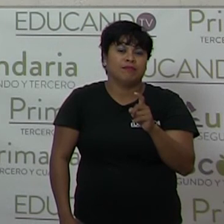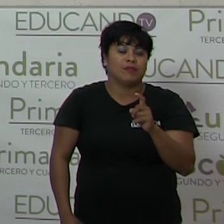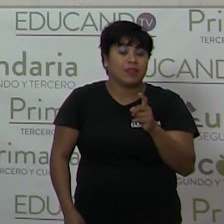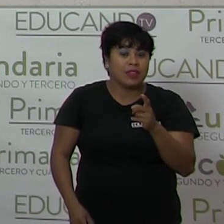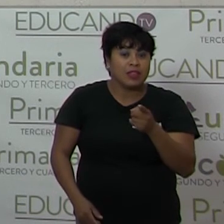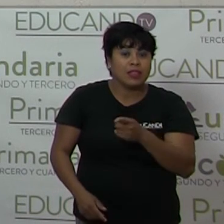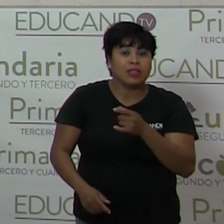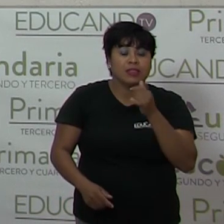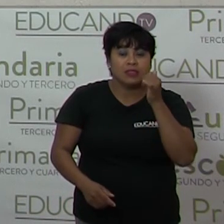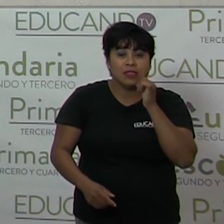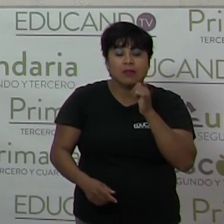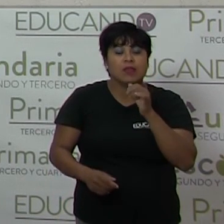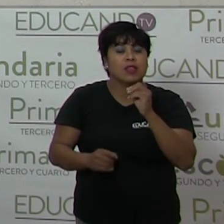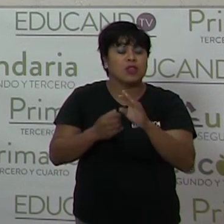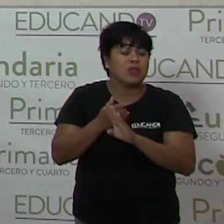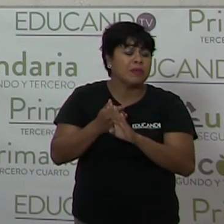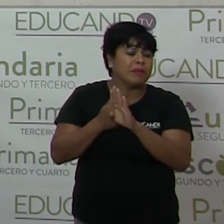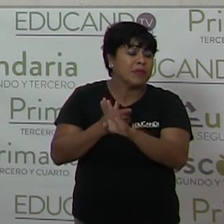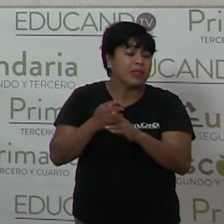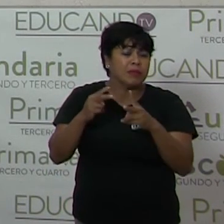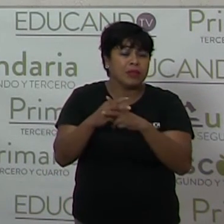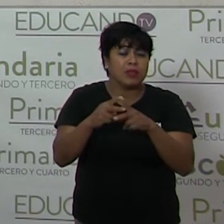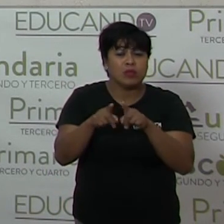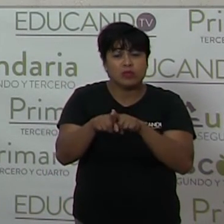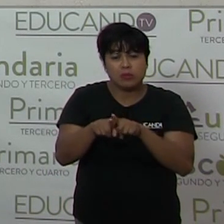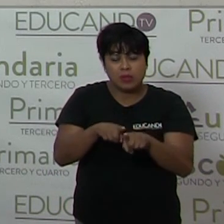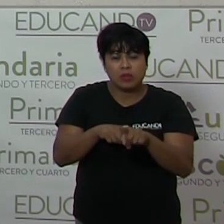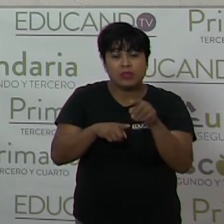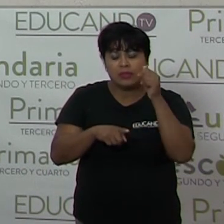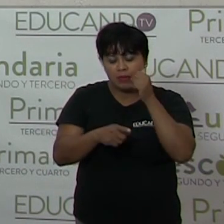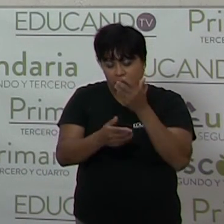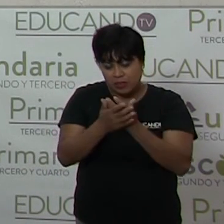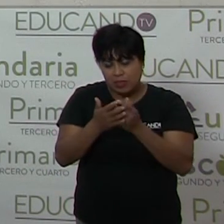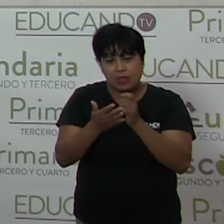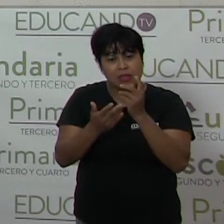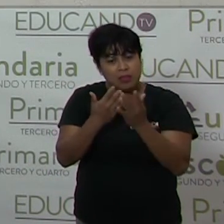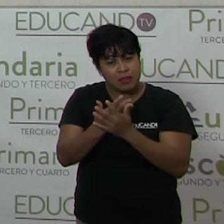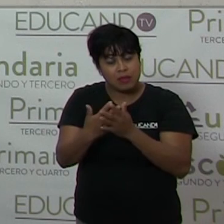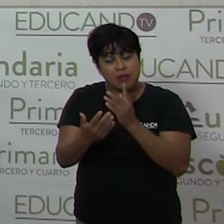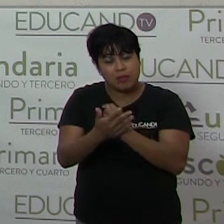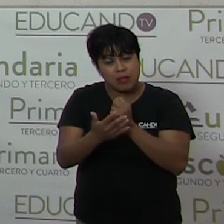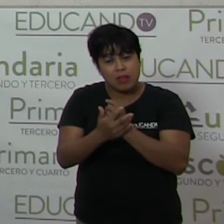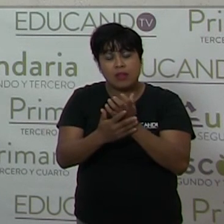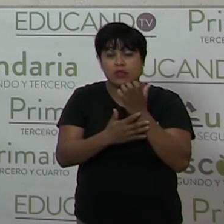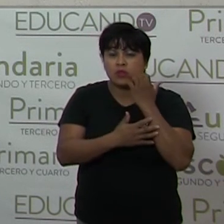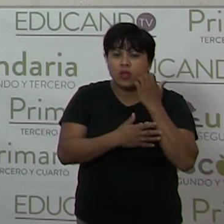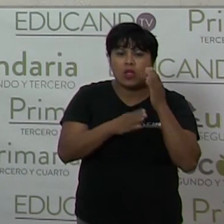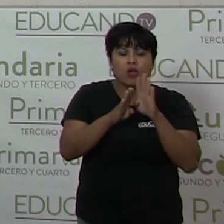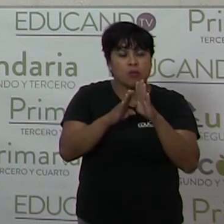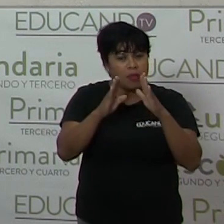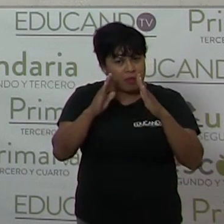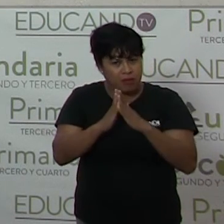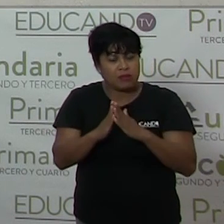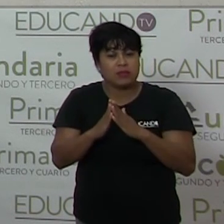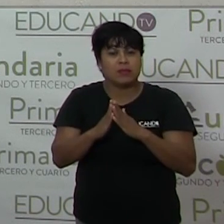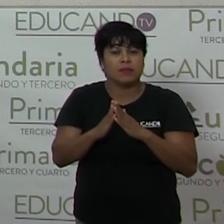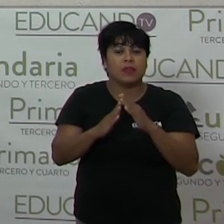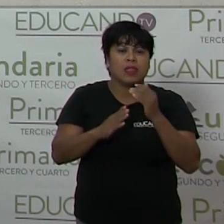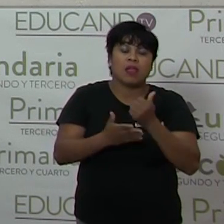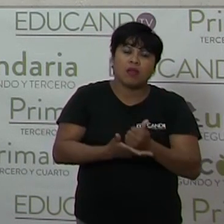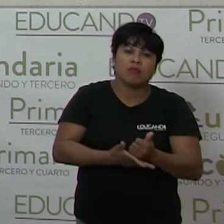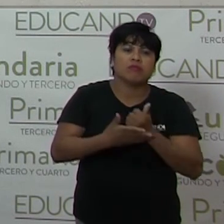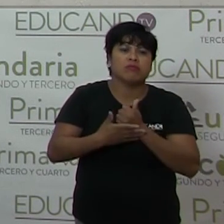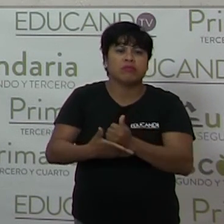que evites pelear con tus hermanos que realices tus tareas tanto en la escuela como en casa que